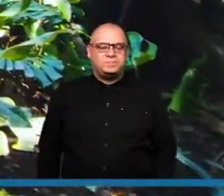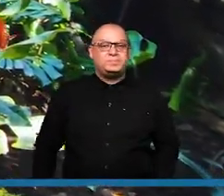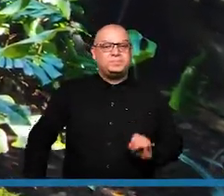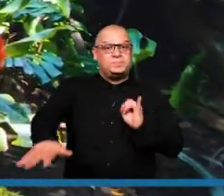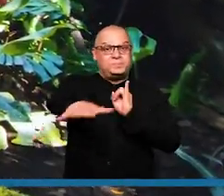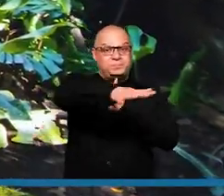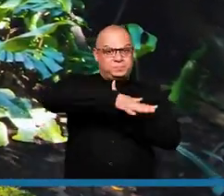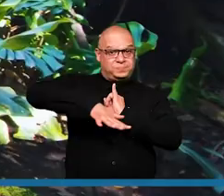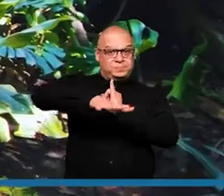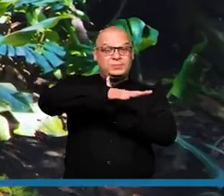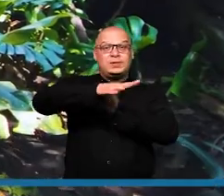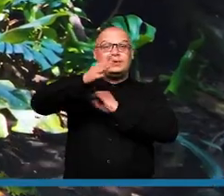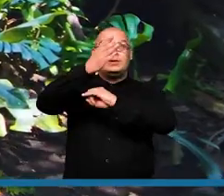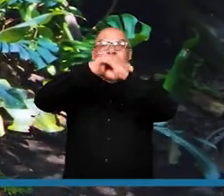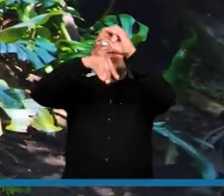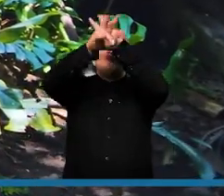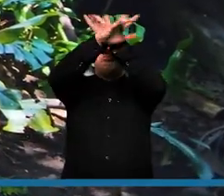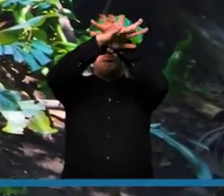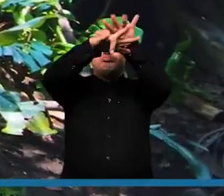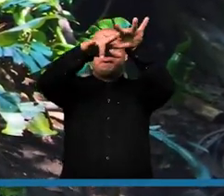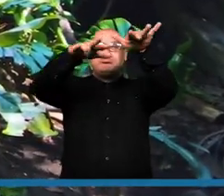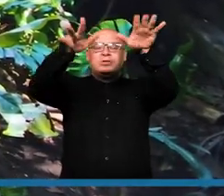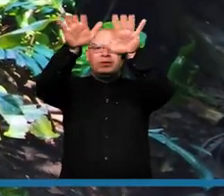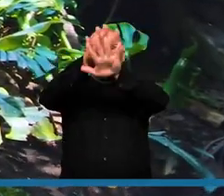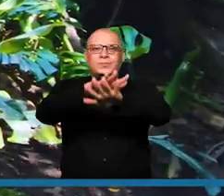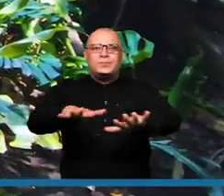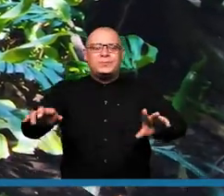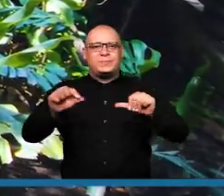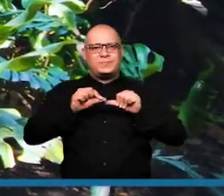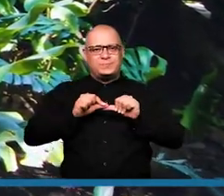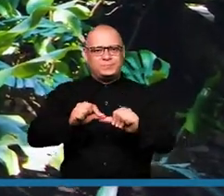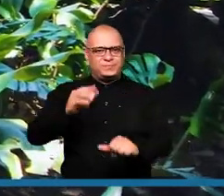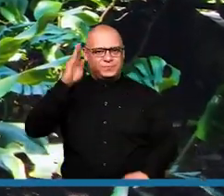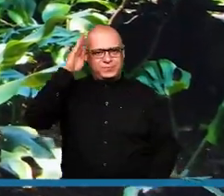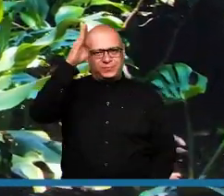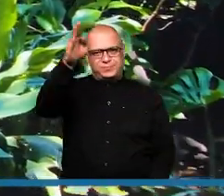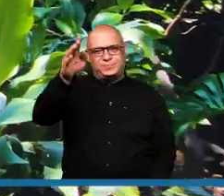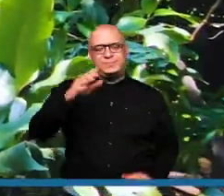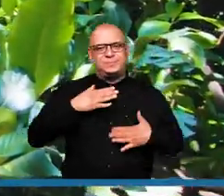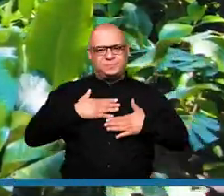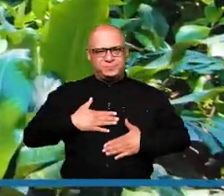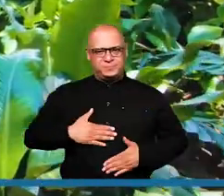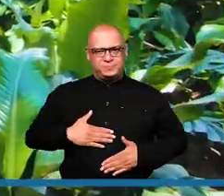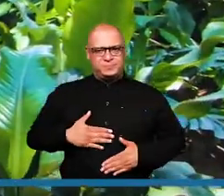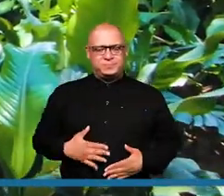Área Metropolitana del Valle de Aburrá. Futuro sostenible.